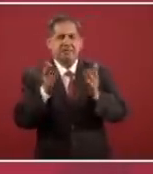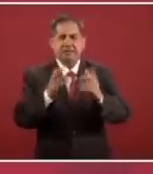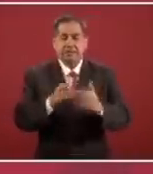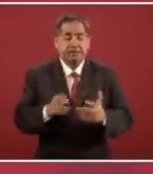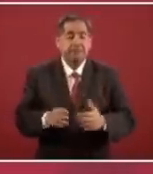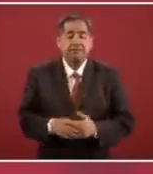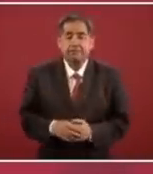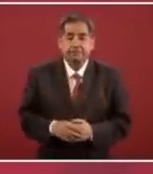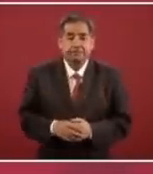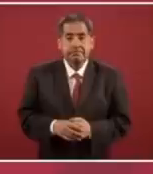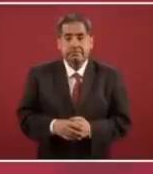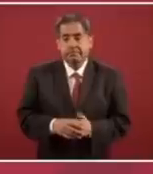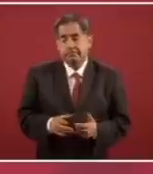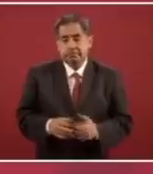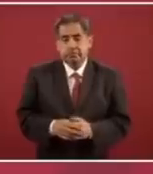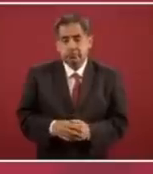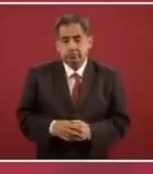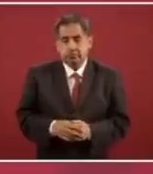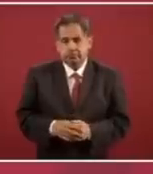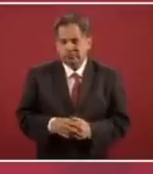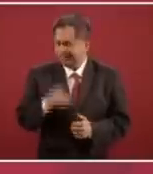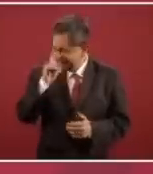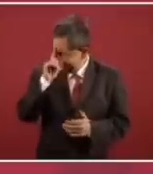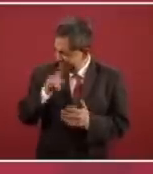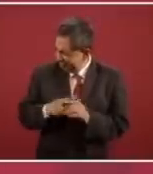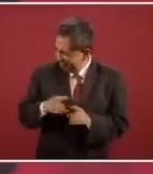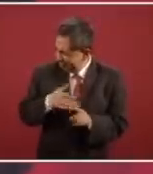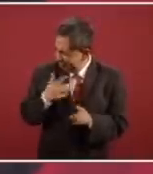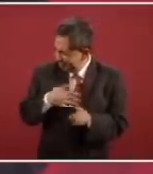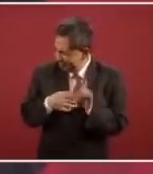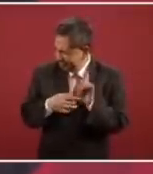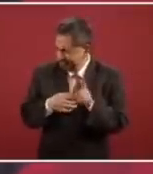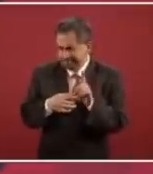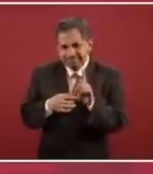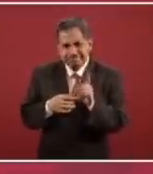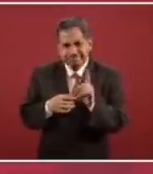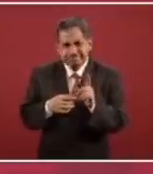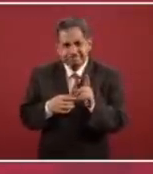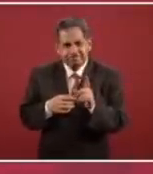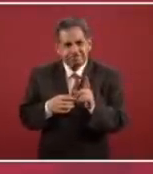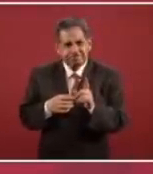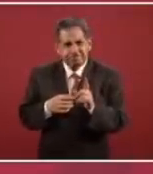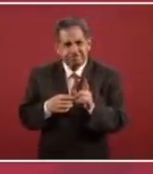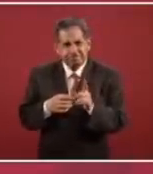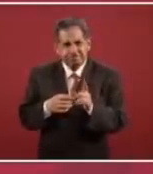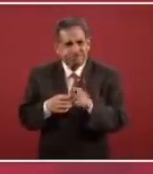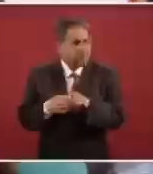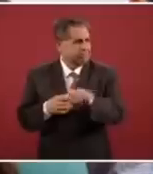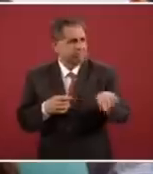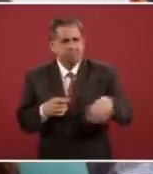Sí, creo que hasta lo premiaban